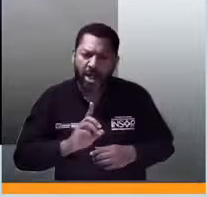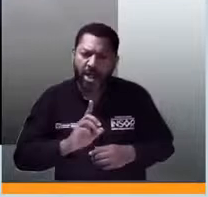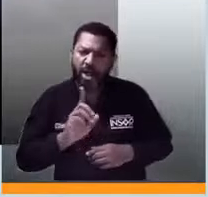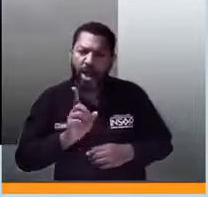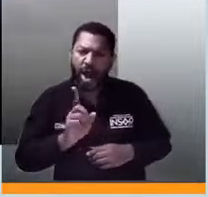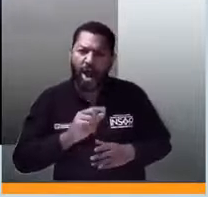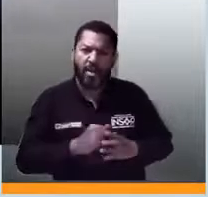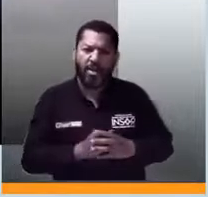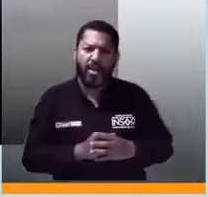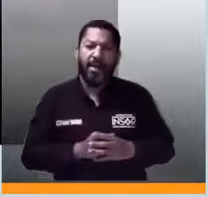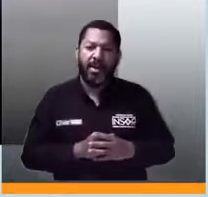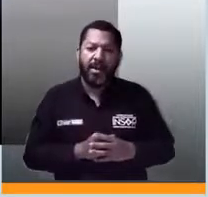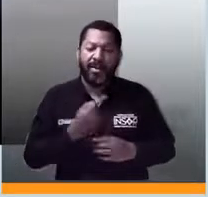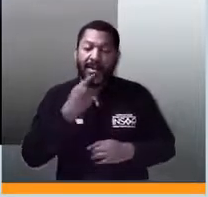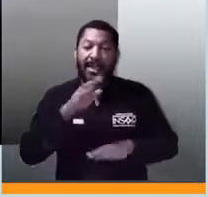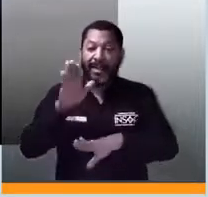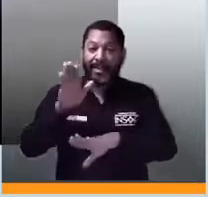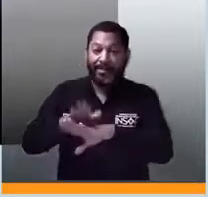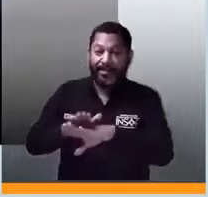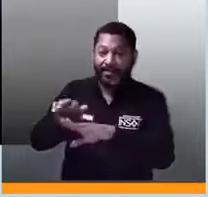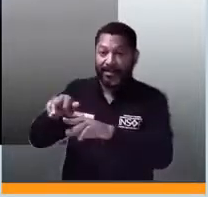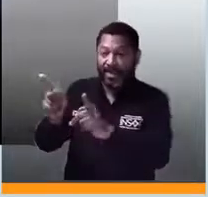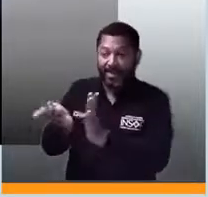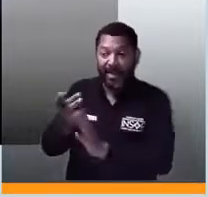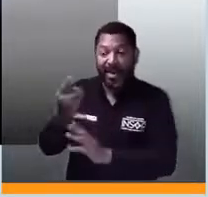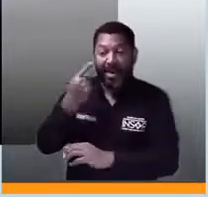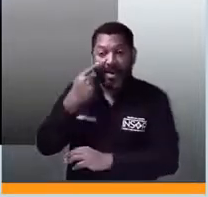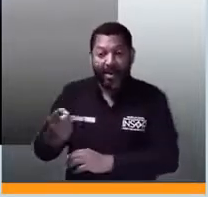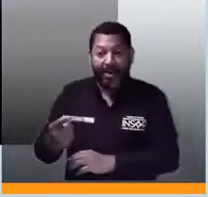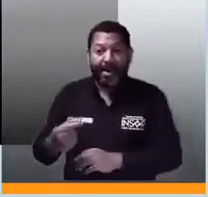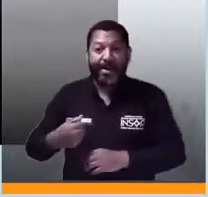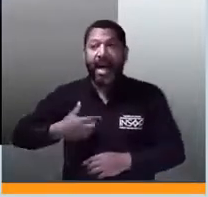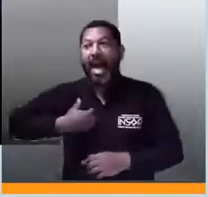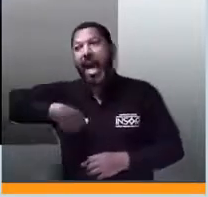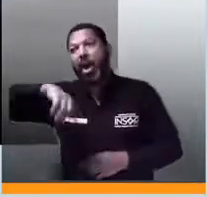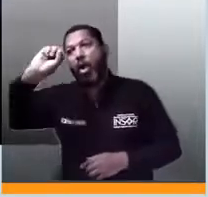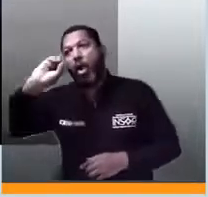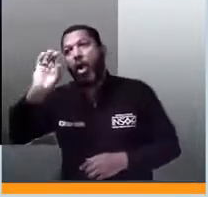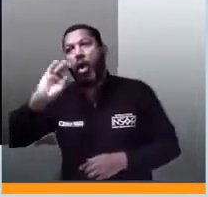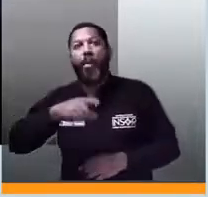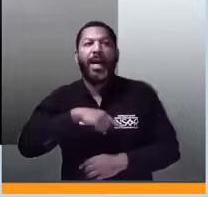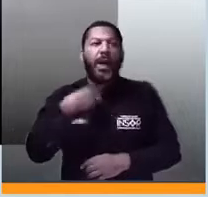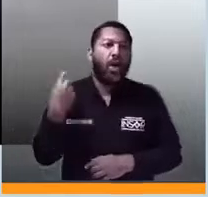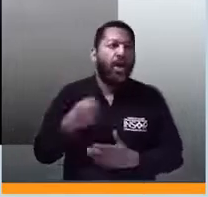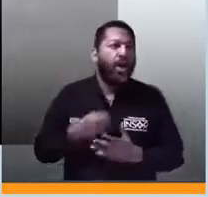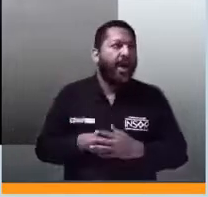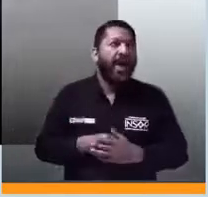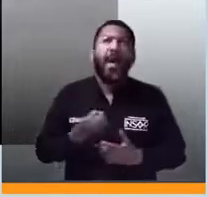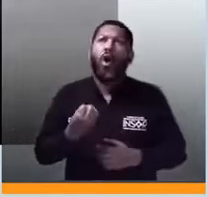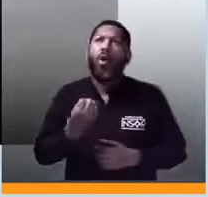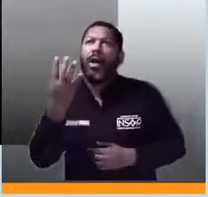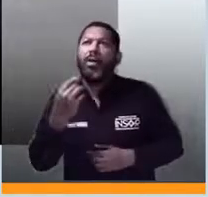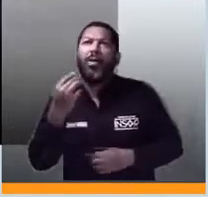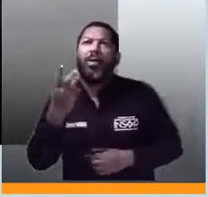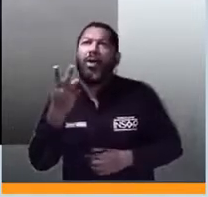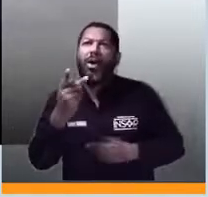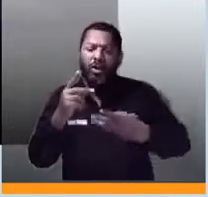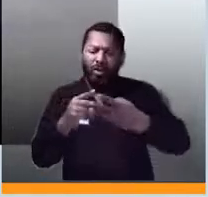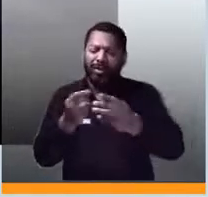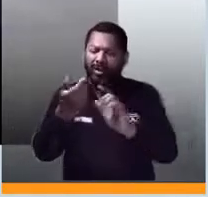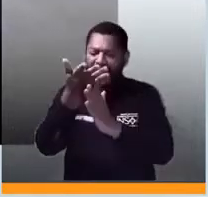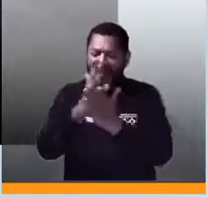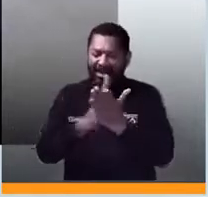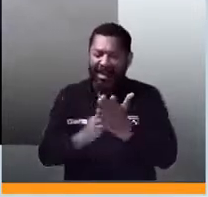Digámosle eso a los estudiantes. Y entonces quitemos eso de que ganó, perdió, que gané, que cuánto, que por dos